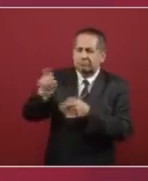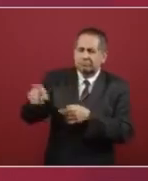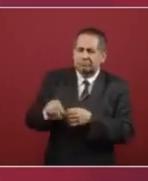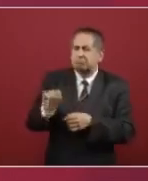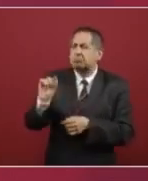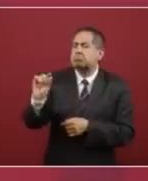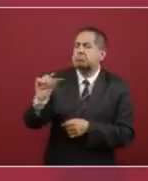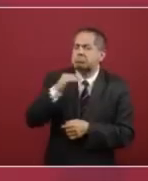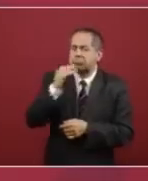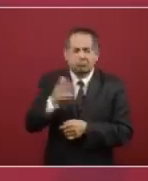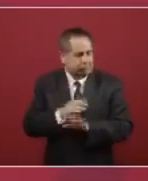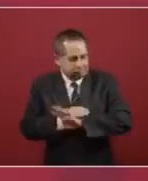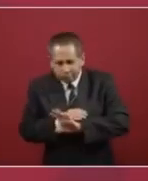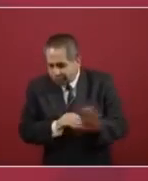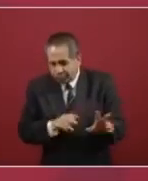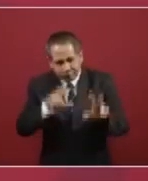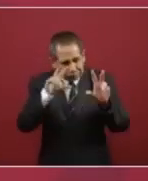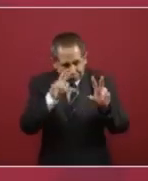poquito. No,